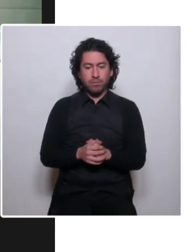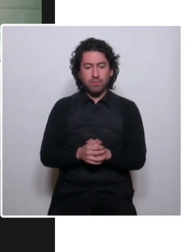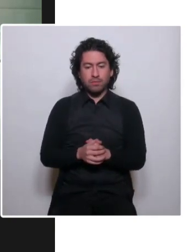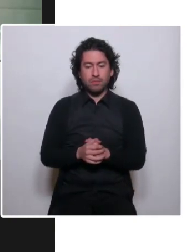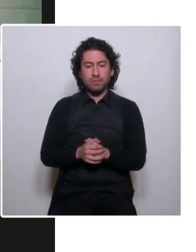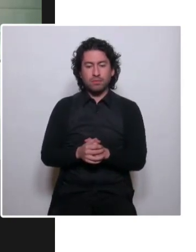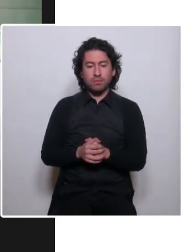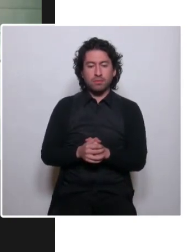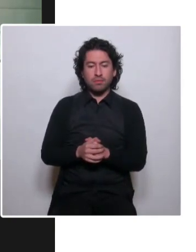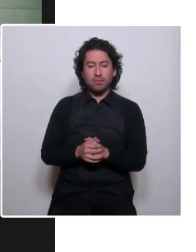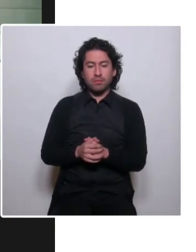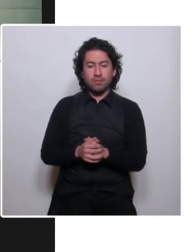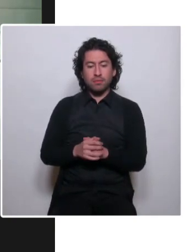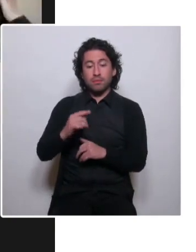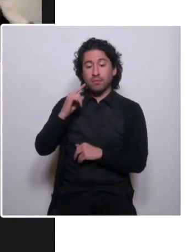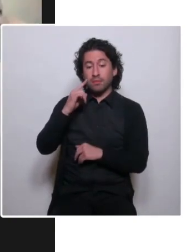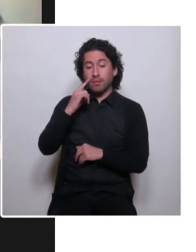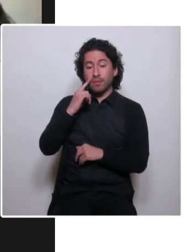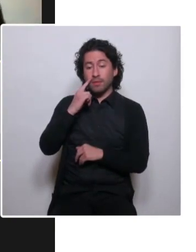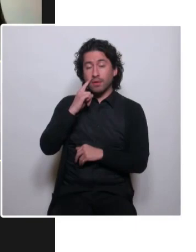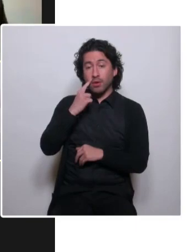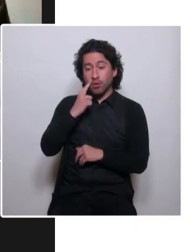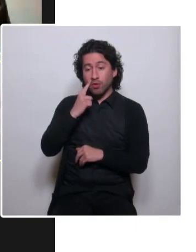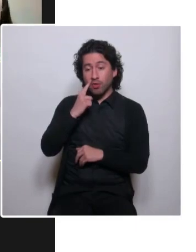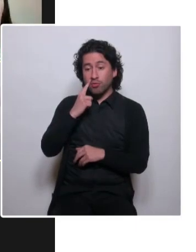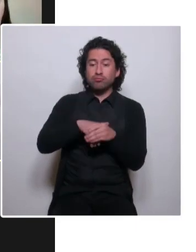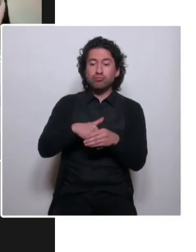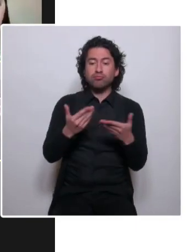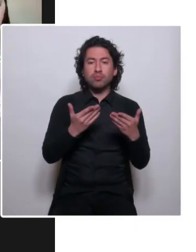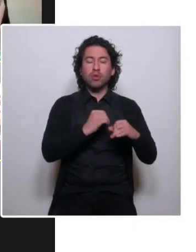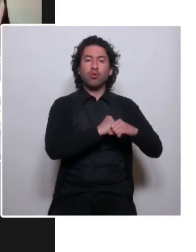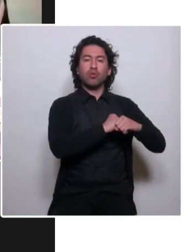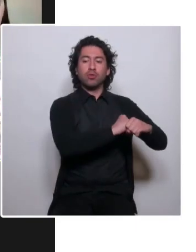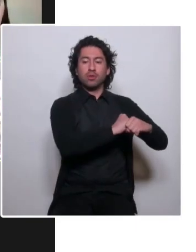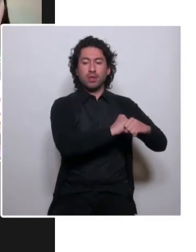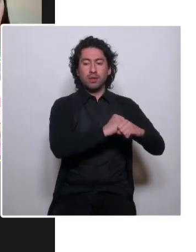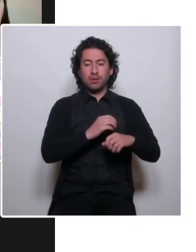Convencional Loreto Vidal, ¿cómo vota usted? En contra, señor secretario.